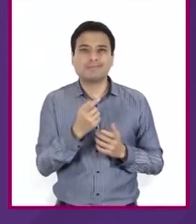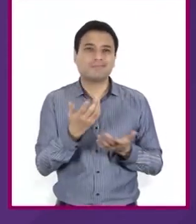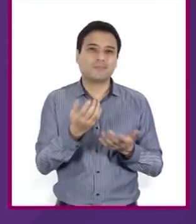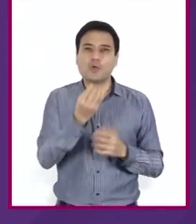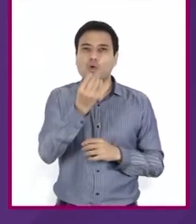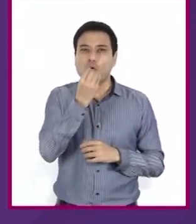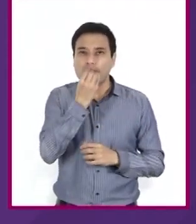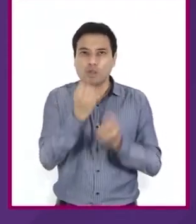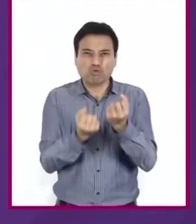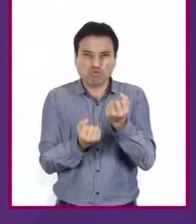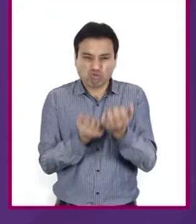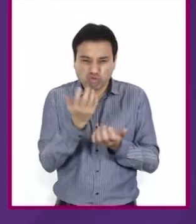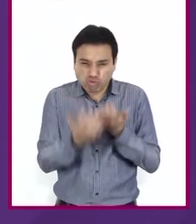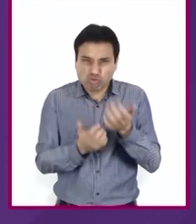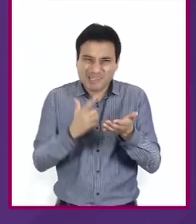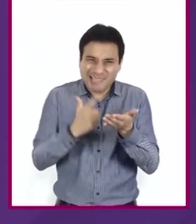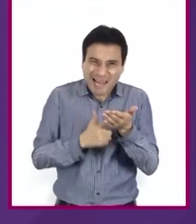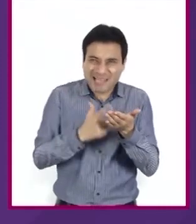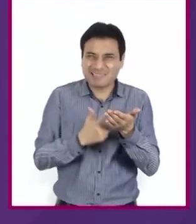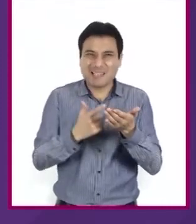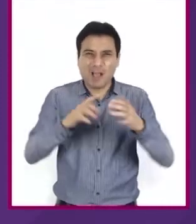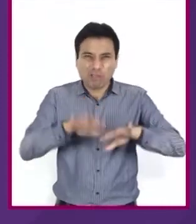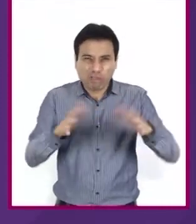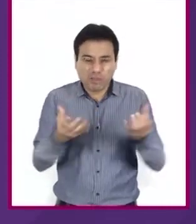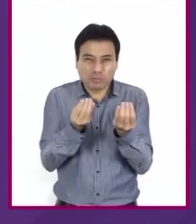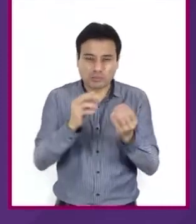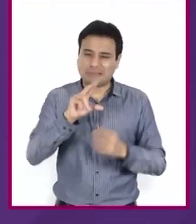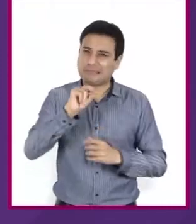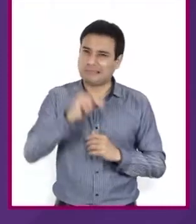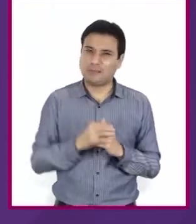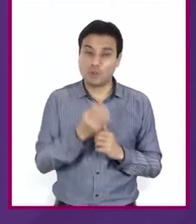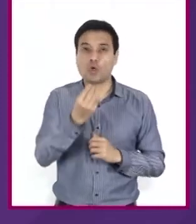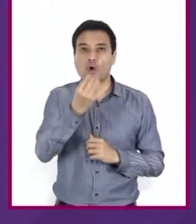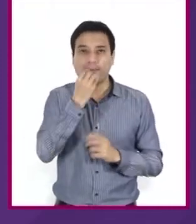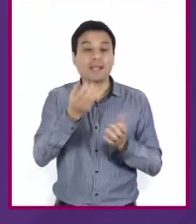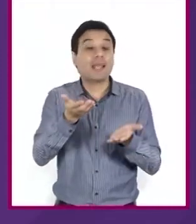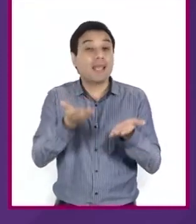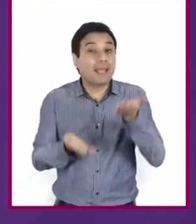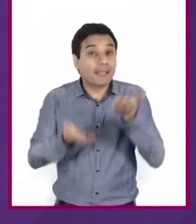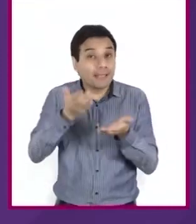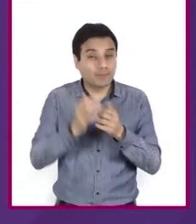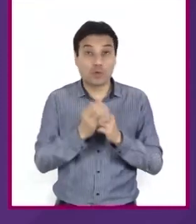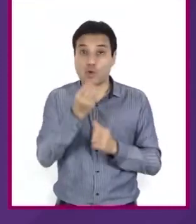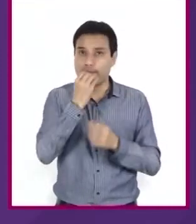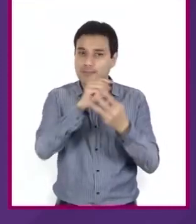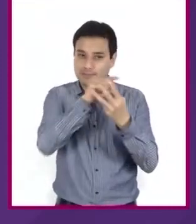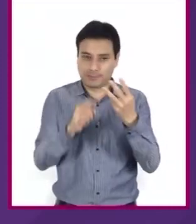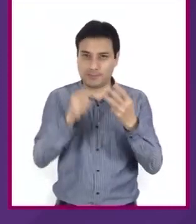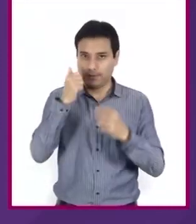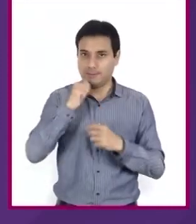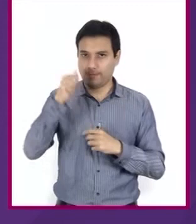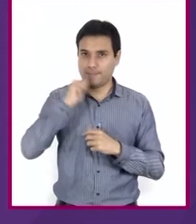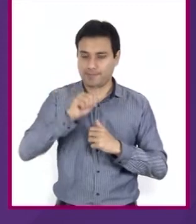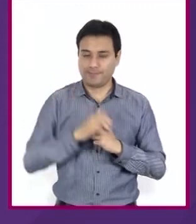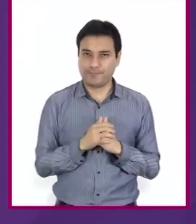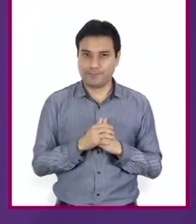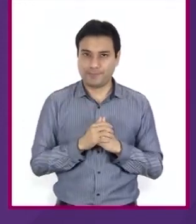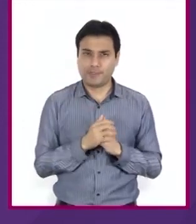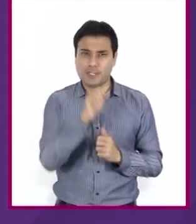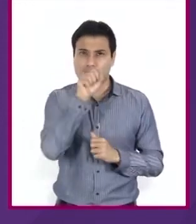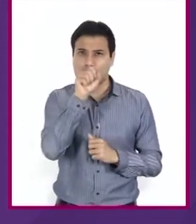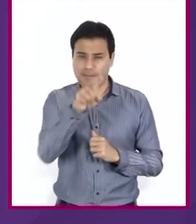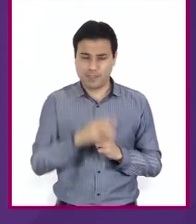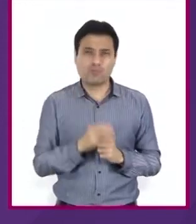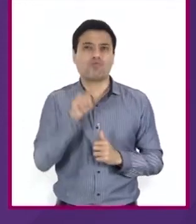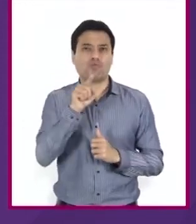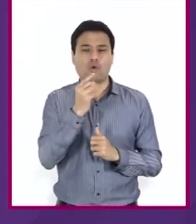o altos en grasa. Equilibrar las comidas con los tres nutrimentos. Obtener los